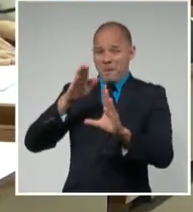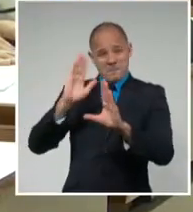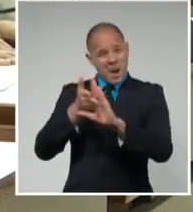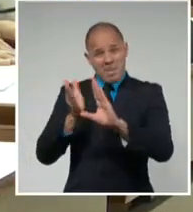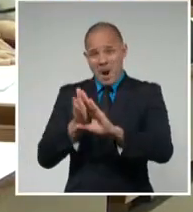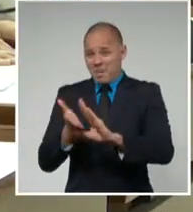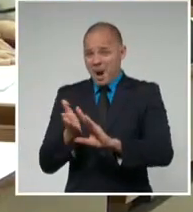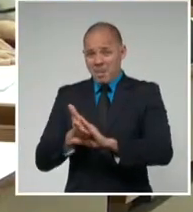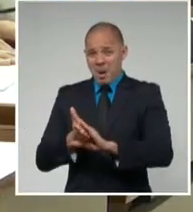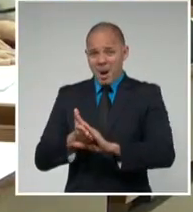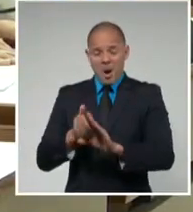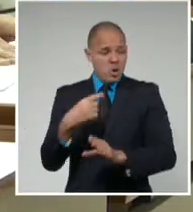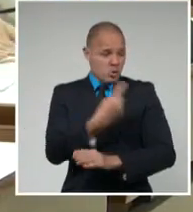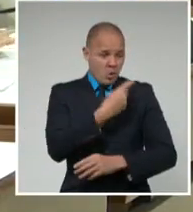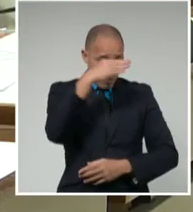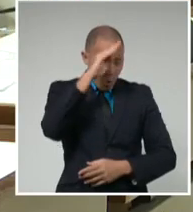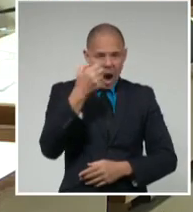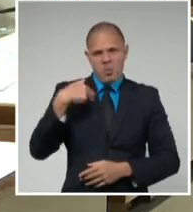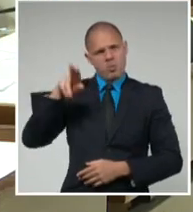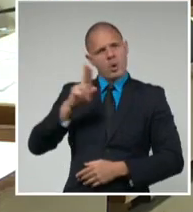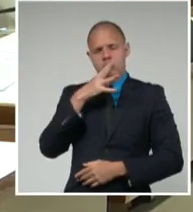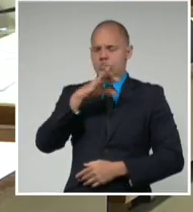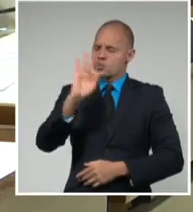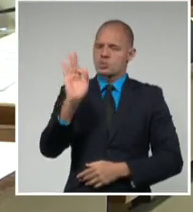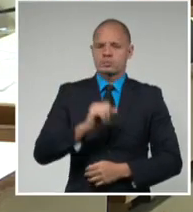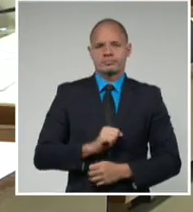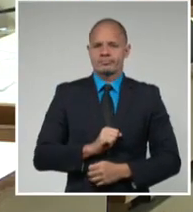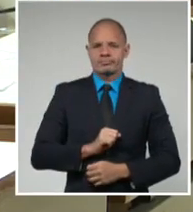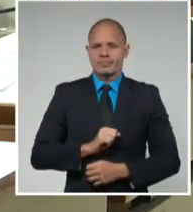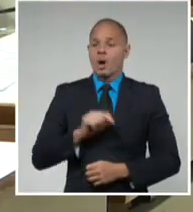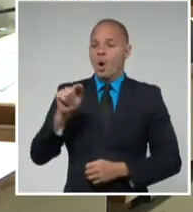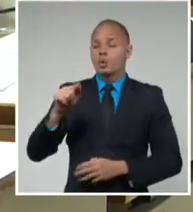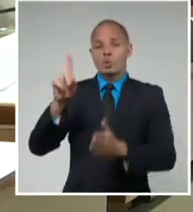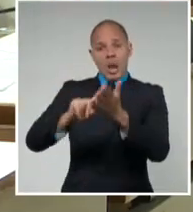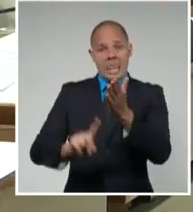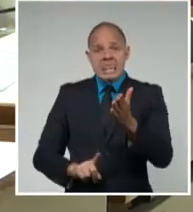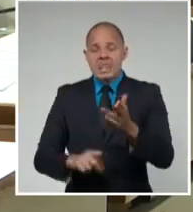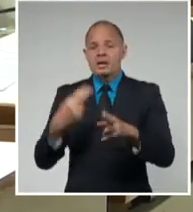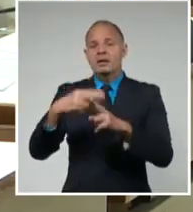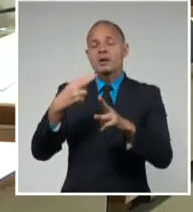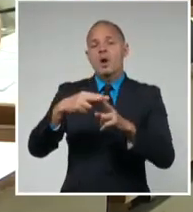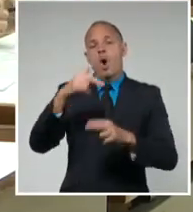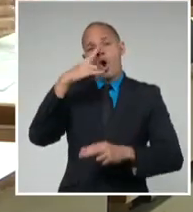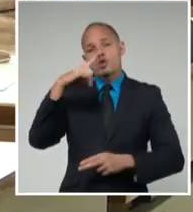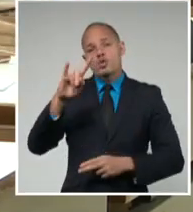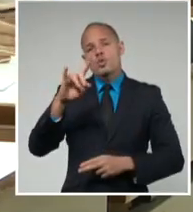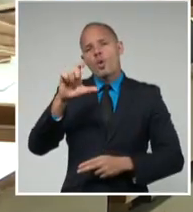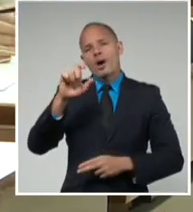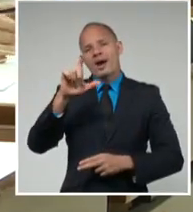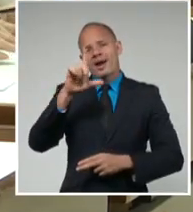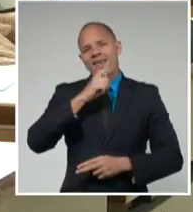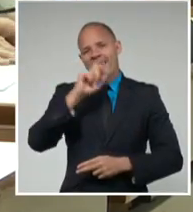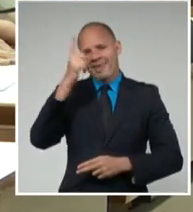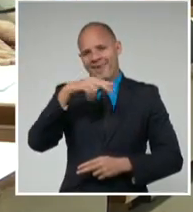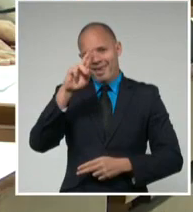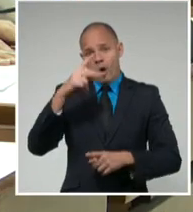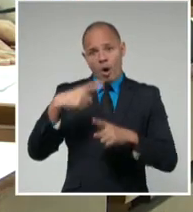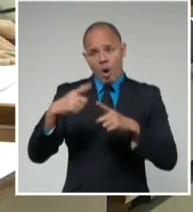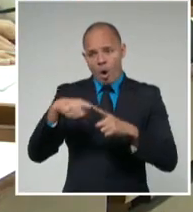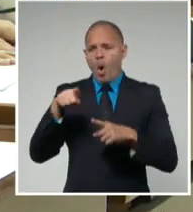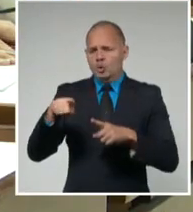así como su derecho al uso pacífico de la energía nuclear. Es usted, como